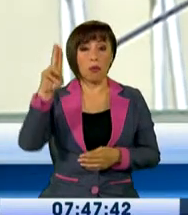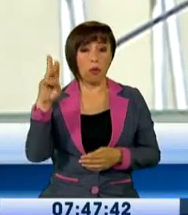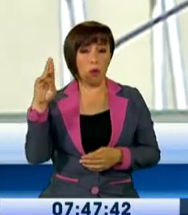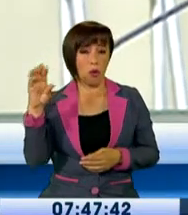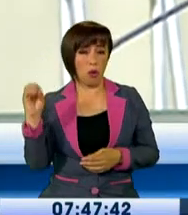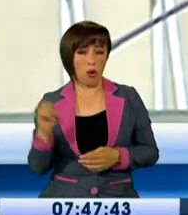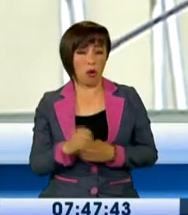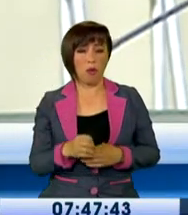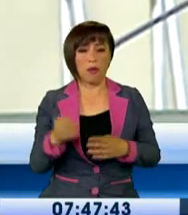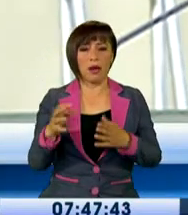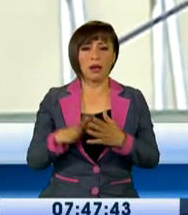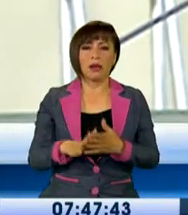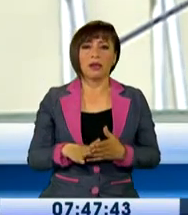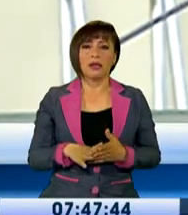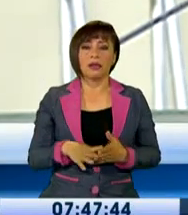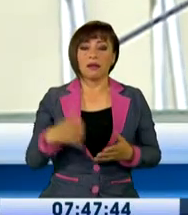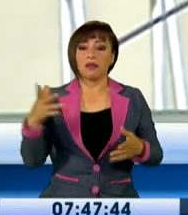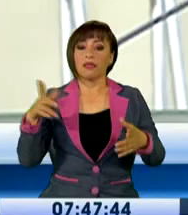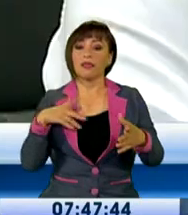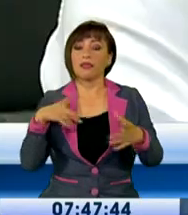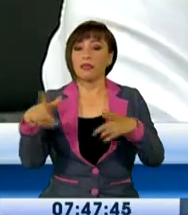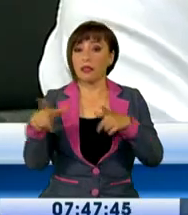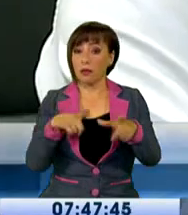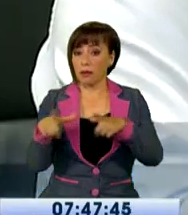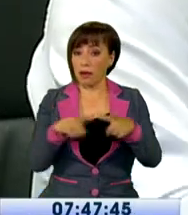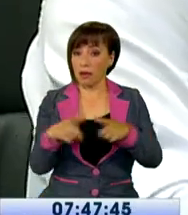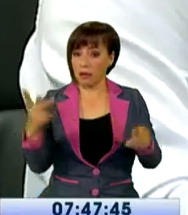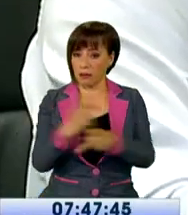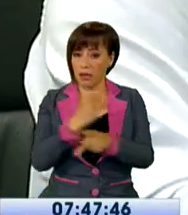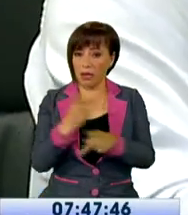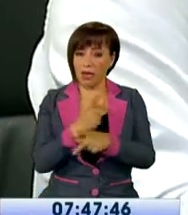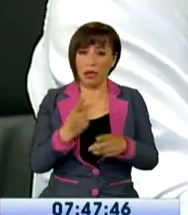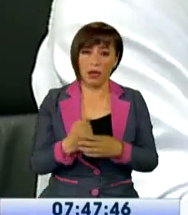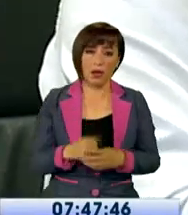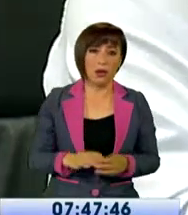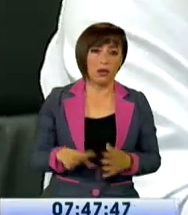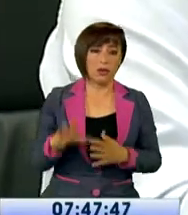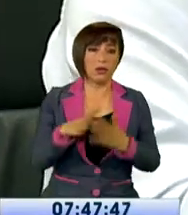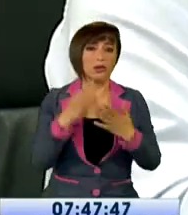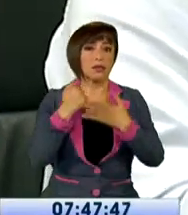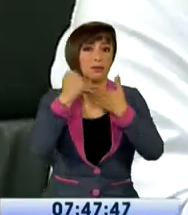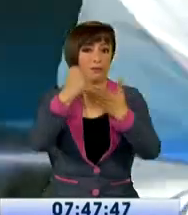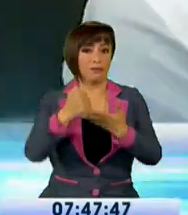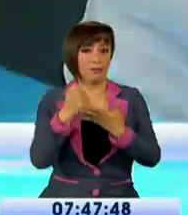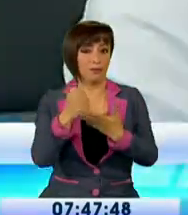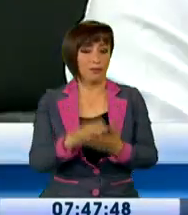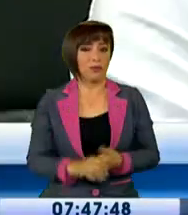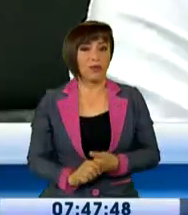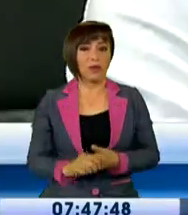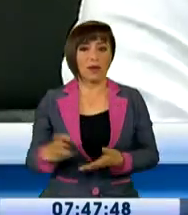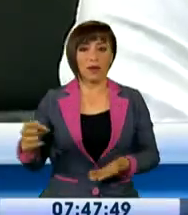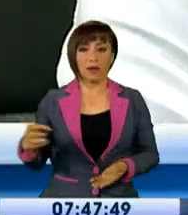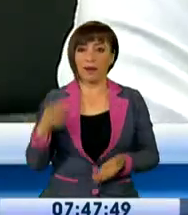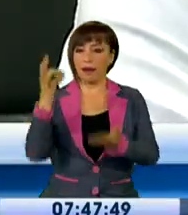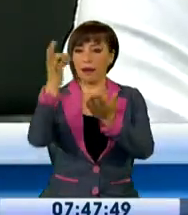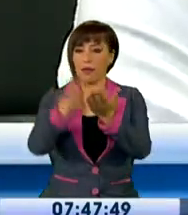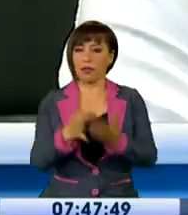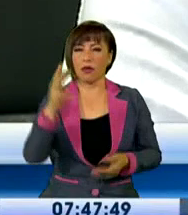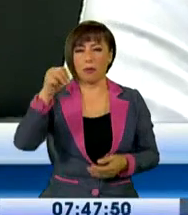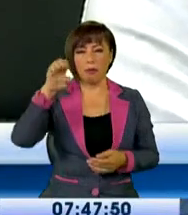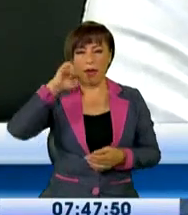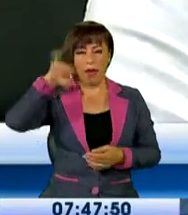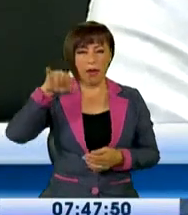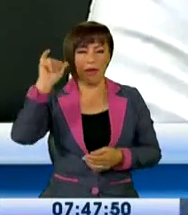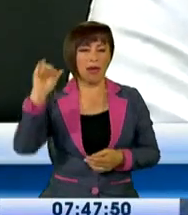para quienes están ubicados en el río Santa Clara. El sistema de alertas tempranas que ya están establecidos en el Cantón Mejía hace un mes